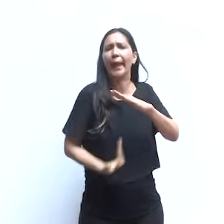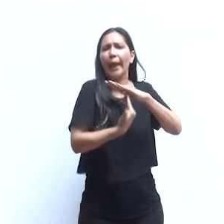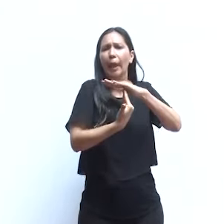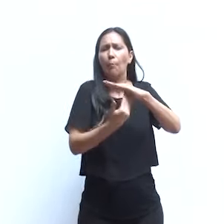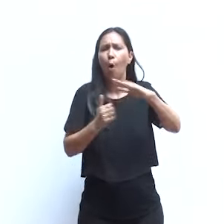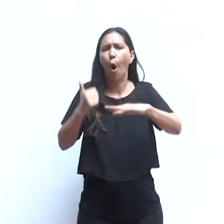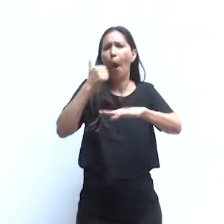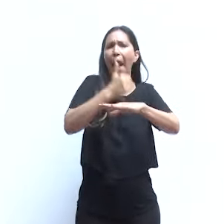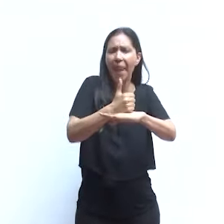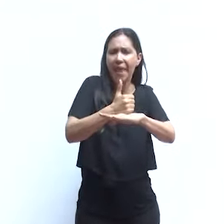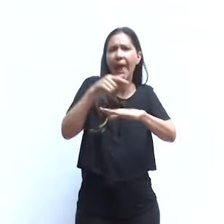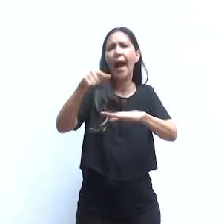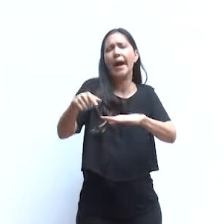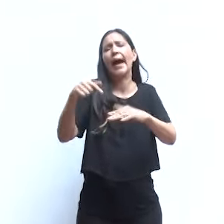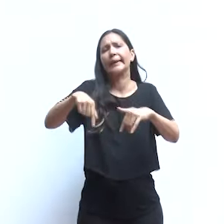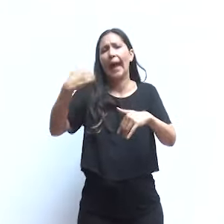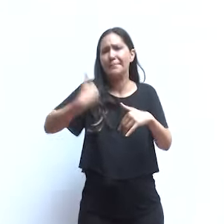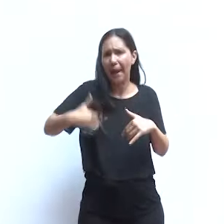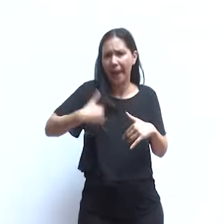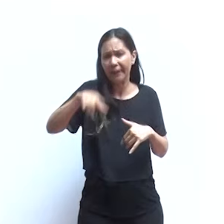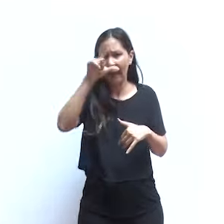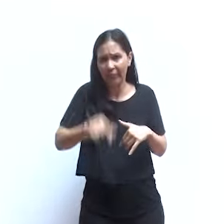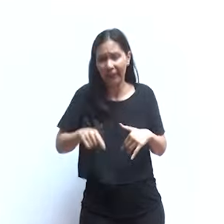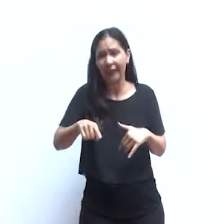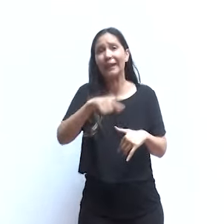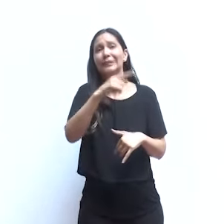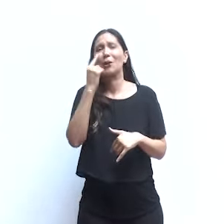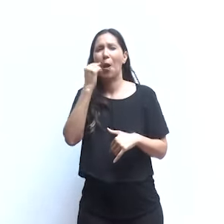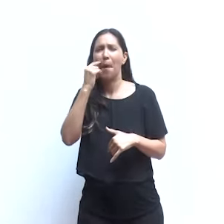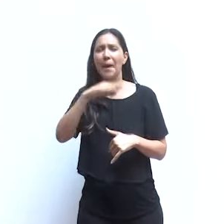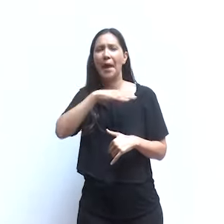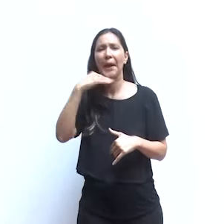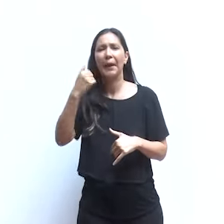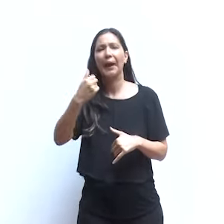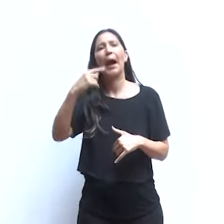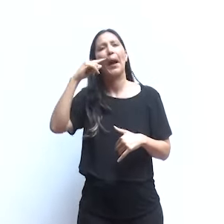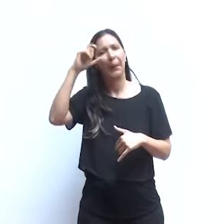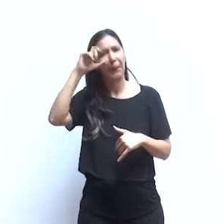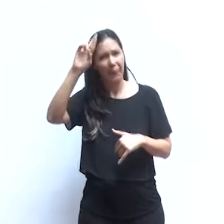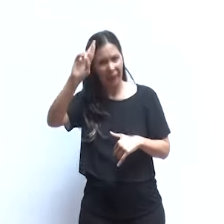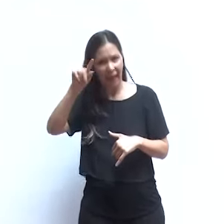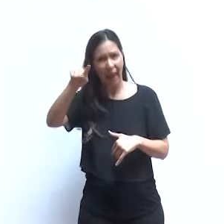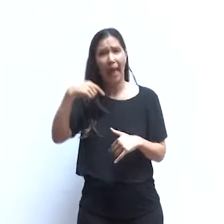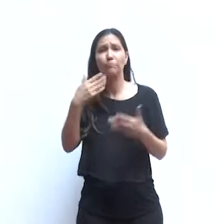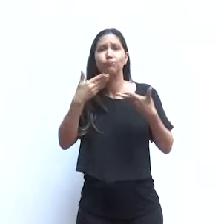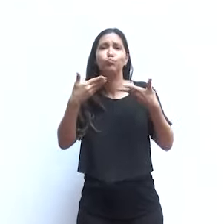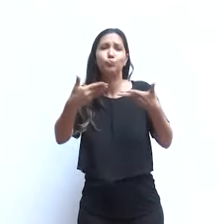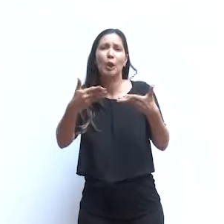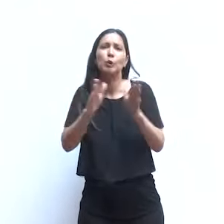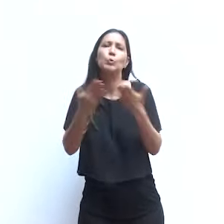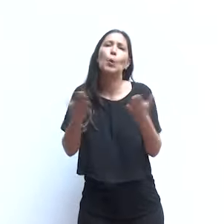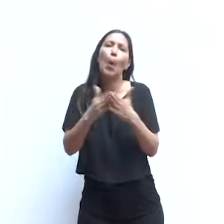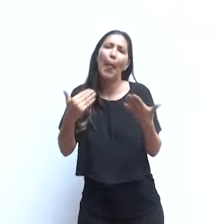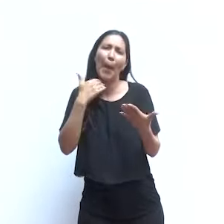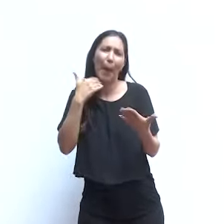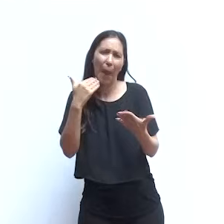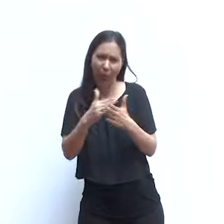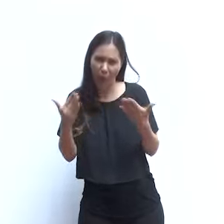Javier presente su libro que Esteban Rodríguez alzueta pueda hacer